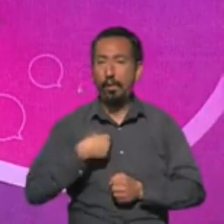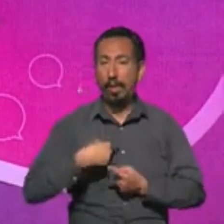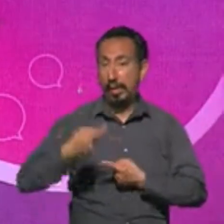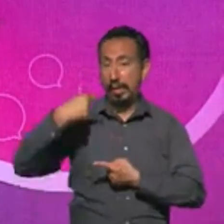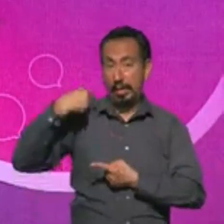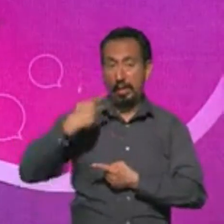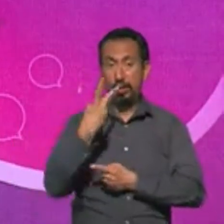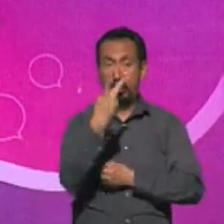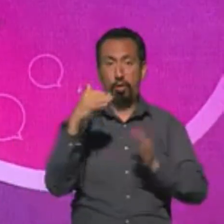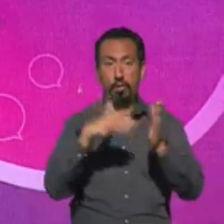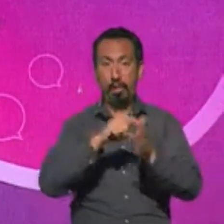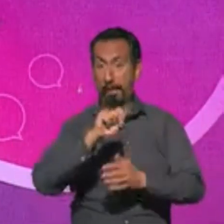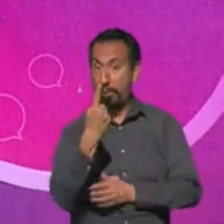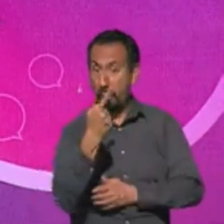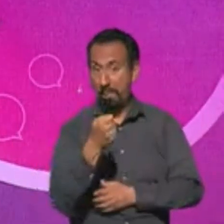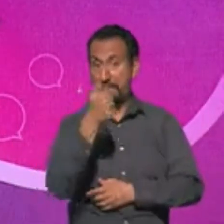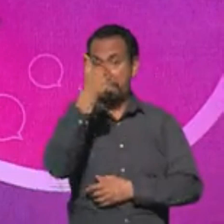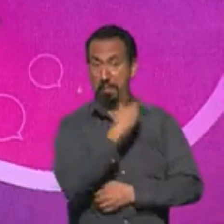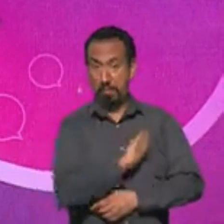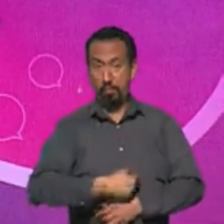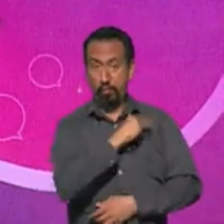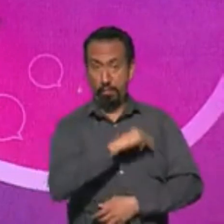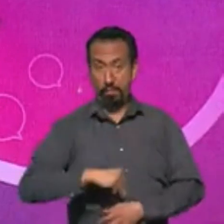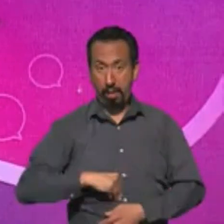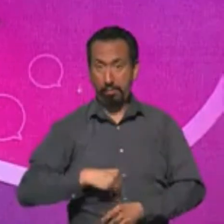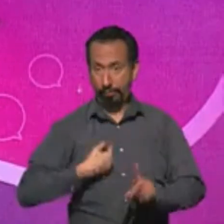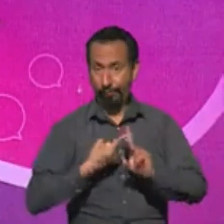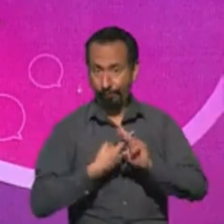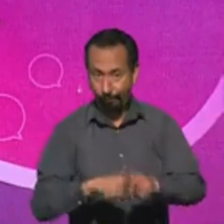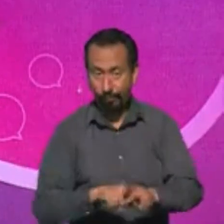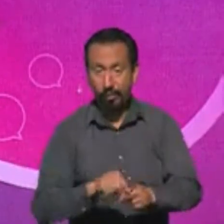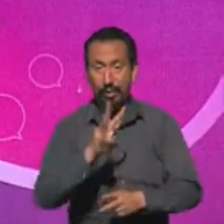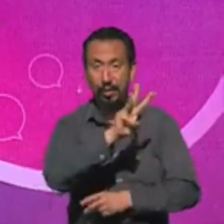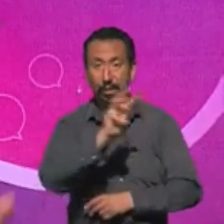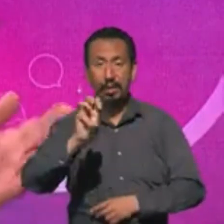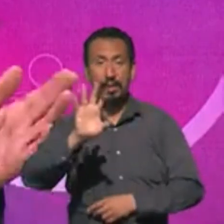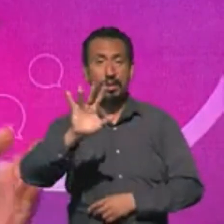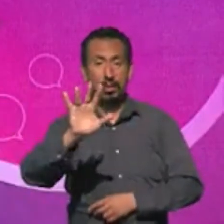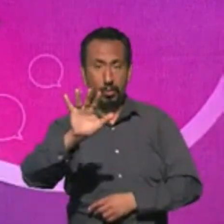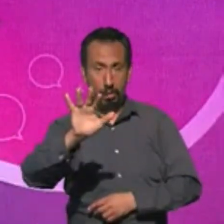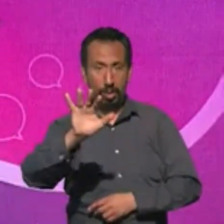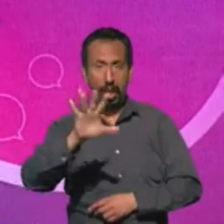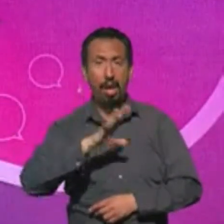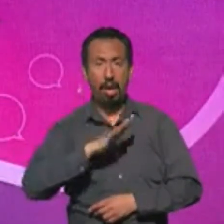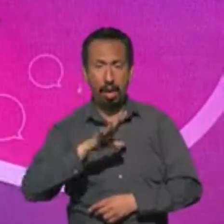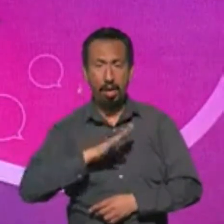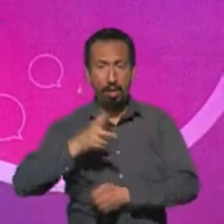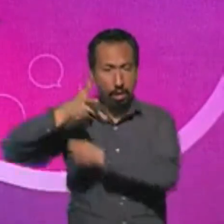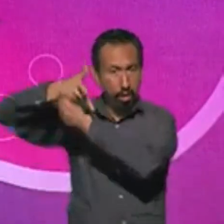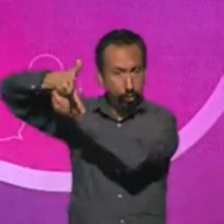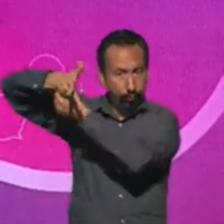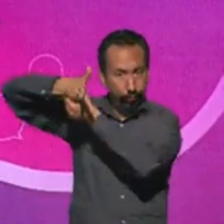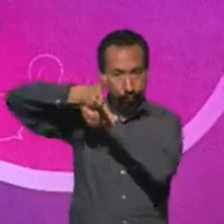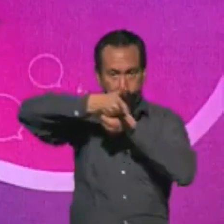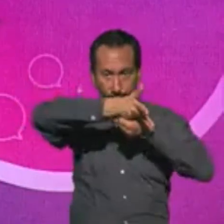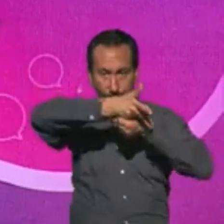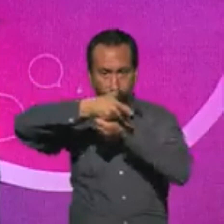en 2021 teníamos 350 cámaras de videovigilancia